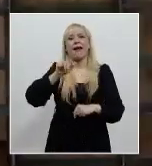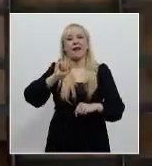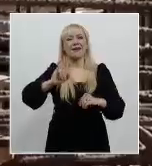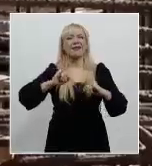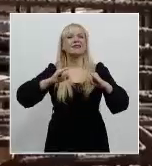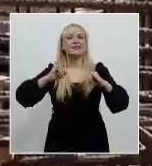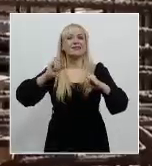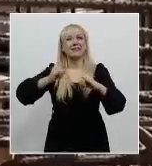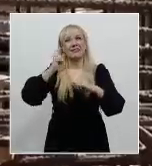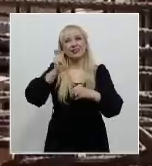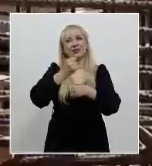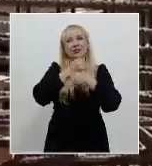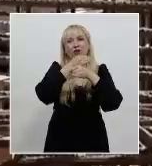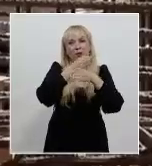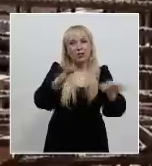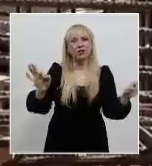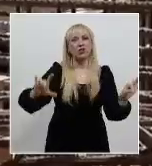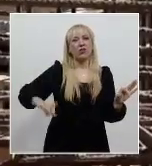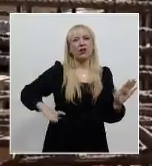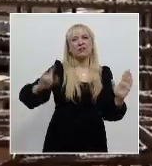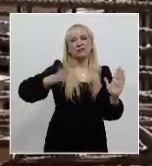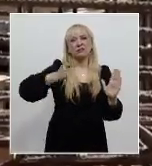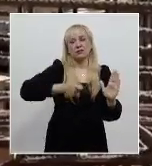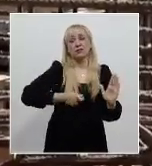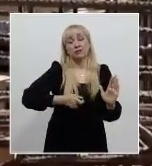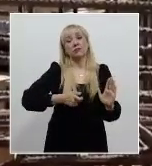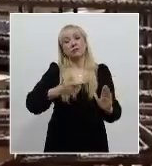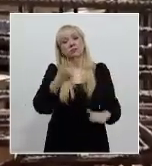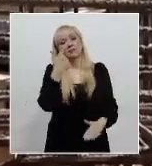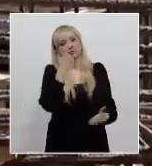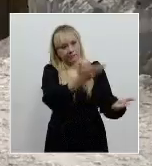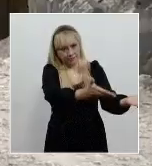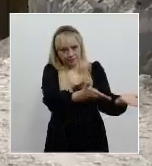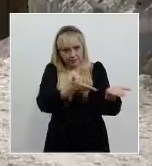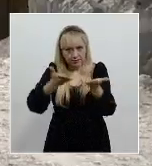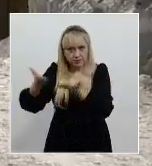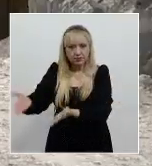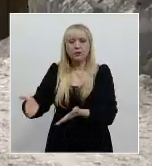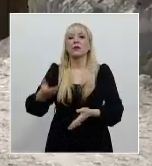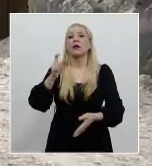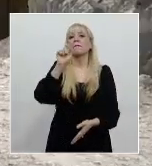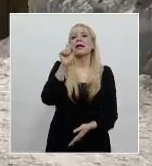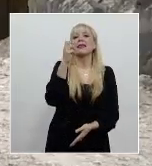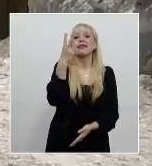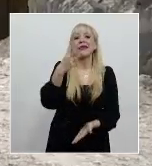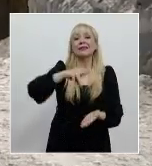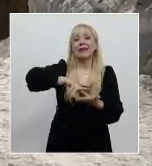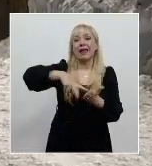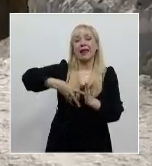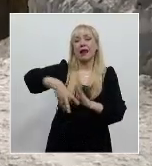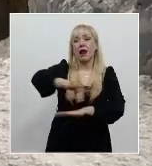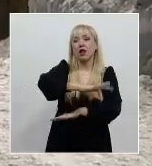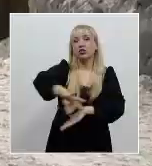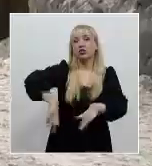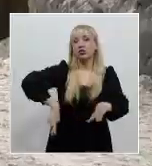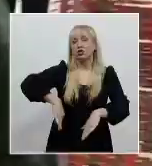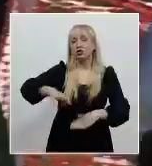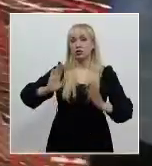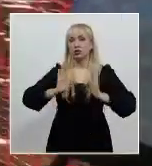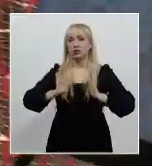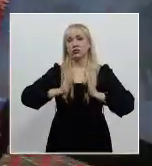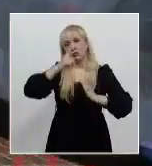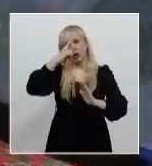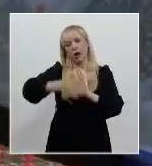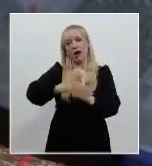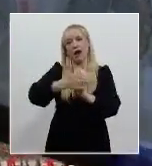Función Pública entregar la versión pública de las declaraciones patrimoniales de 23 ingenieros militares residentes de obra